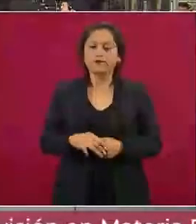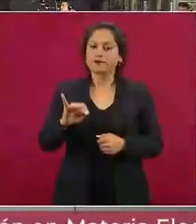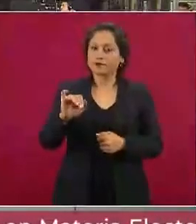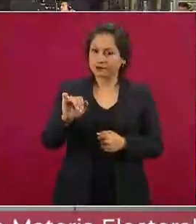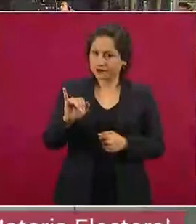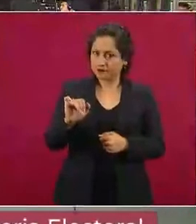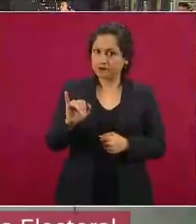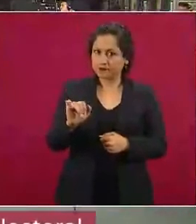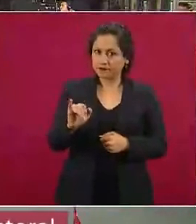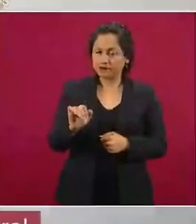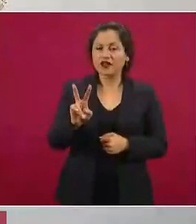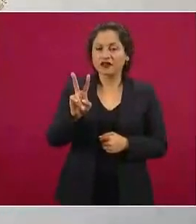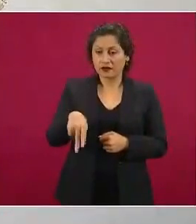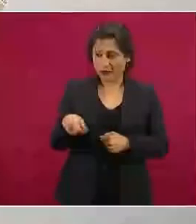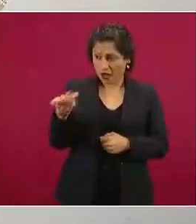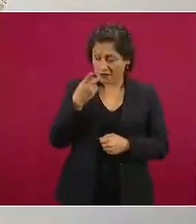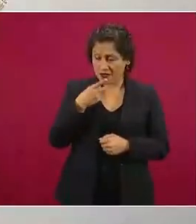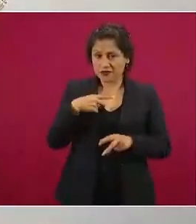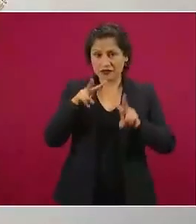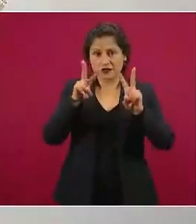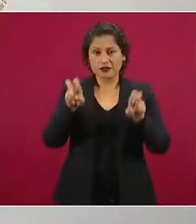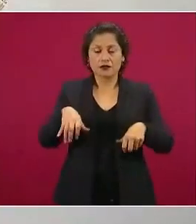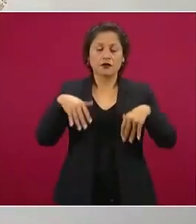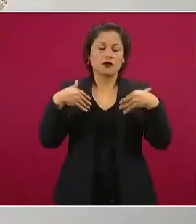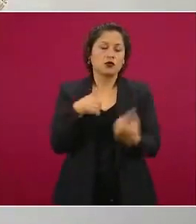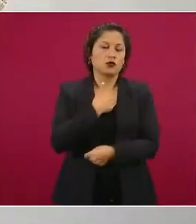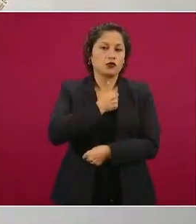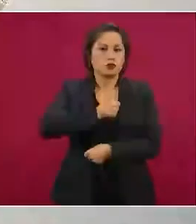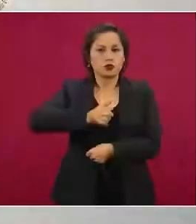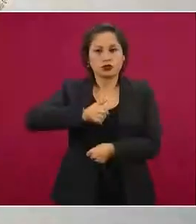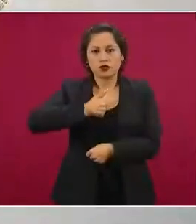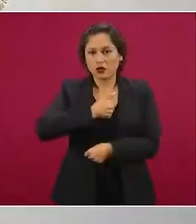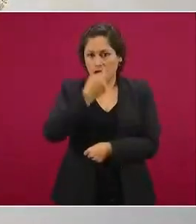un asunto muy lamentable por las niñas, por los niños,